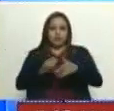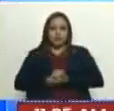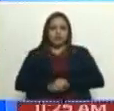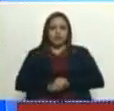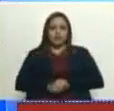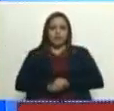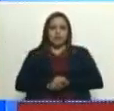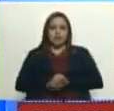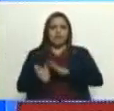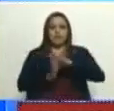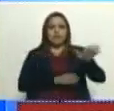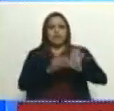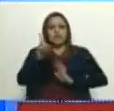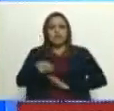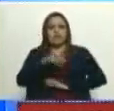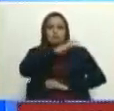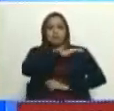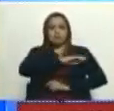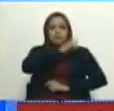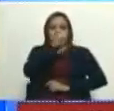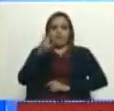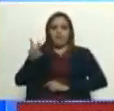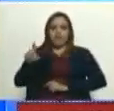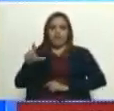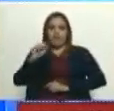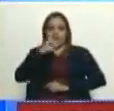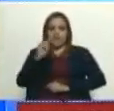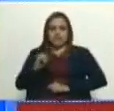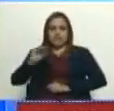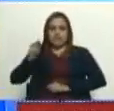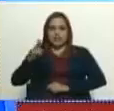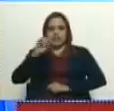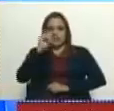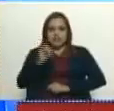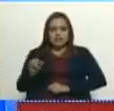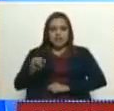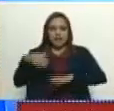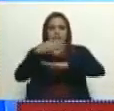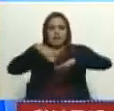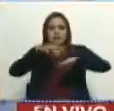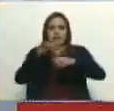Al general de división Ramón Velázquez, ministro de Transporte.